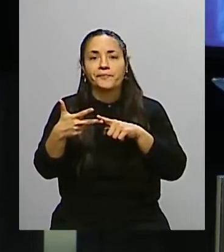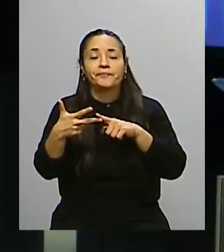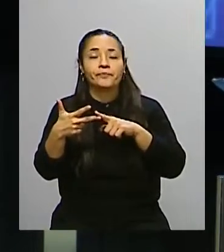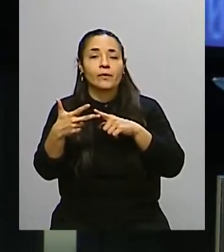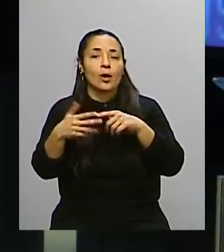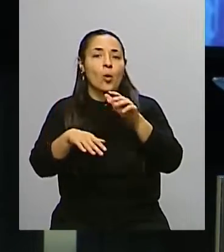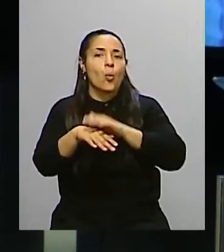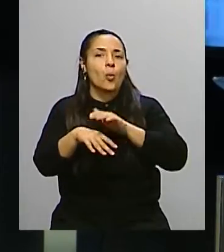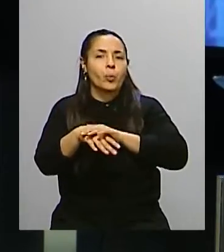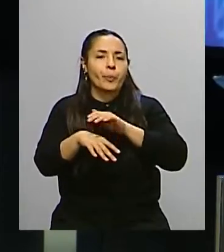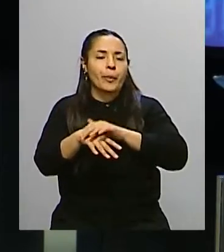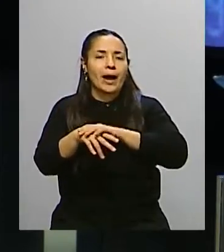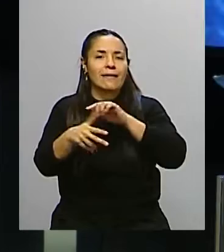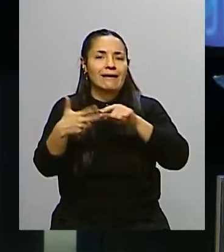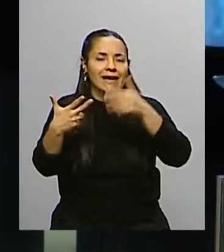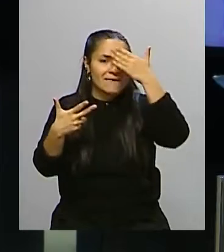causas de muerte.